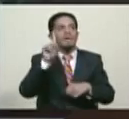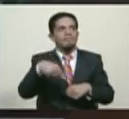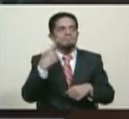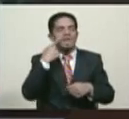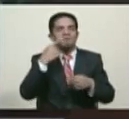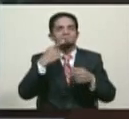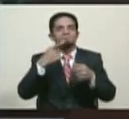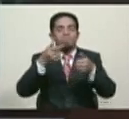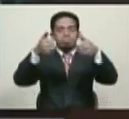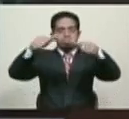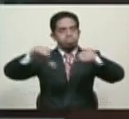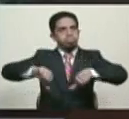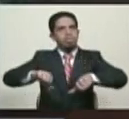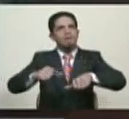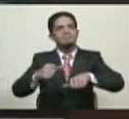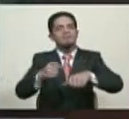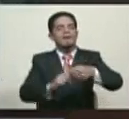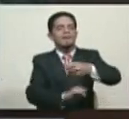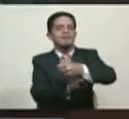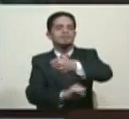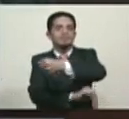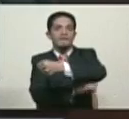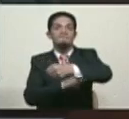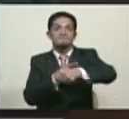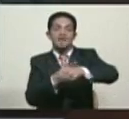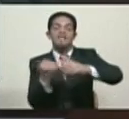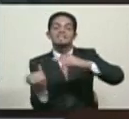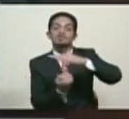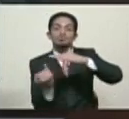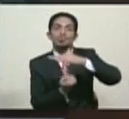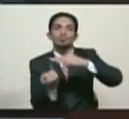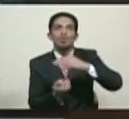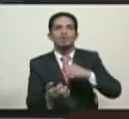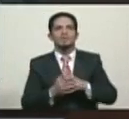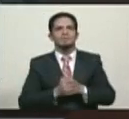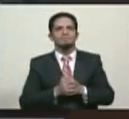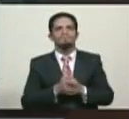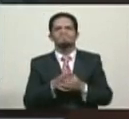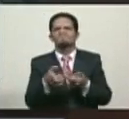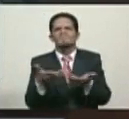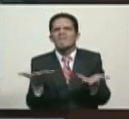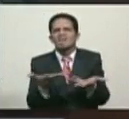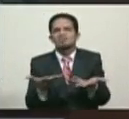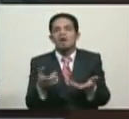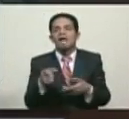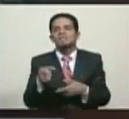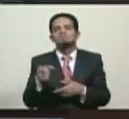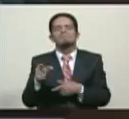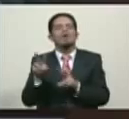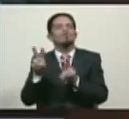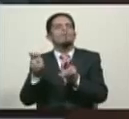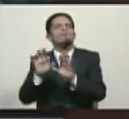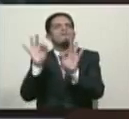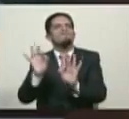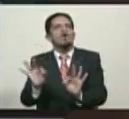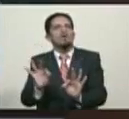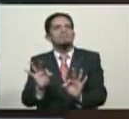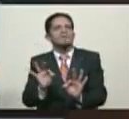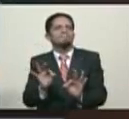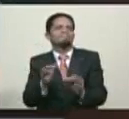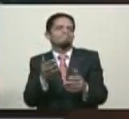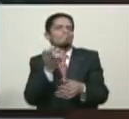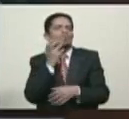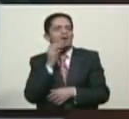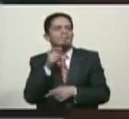que son la base de un Estado democrático. Esto lo han hecho con una nueva versión para desconocer a las